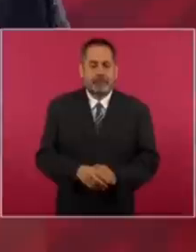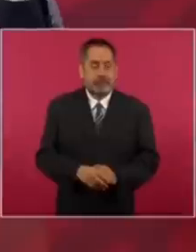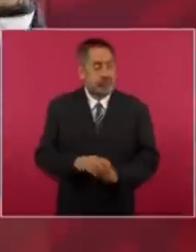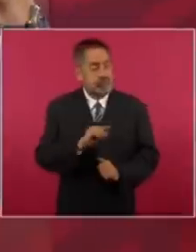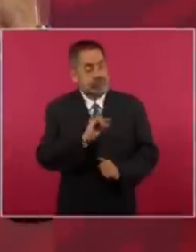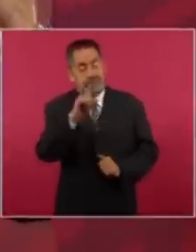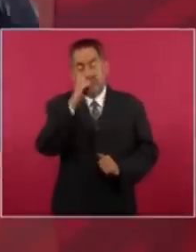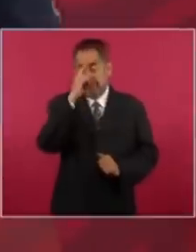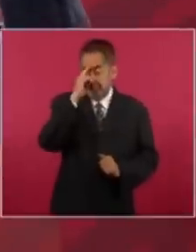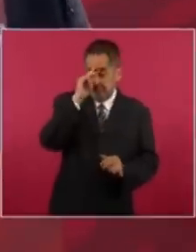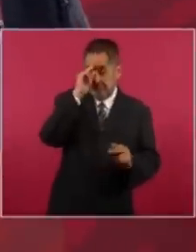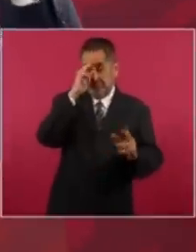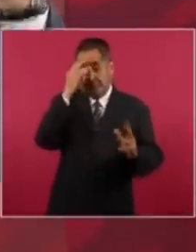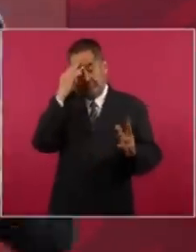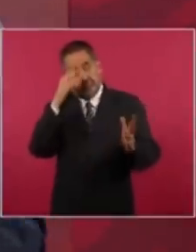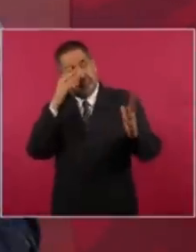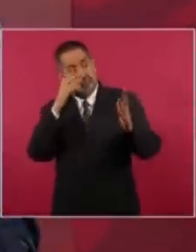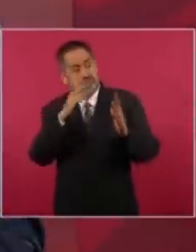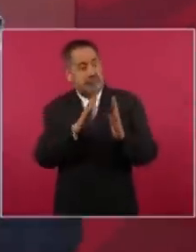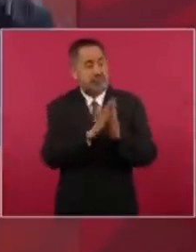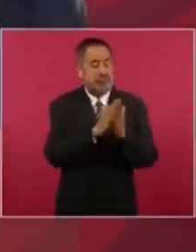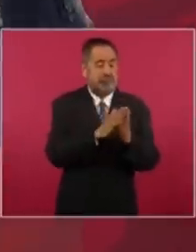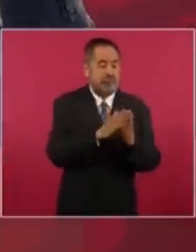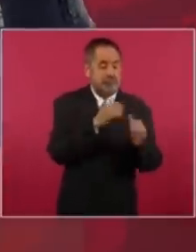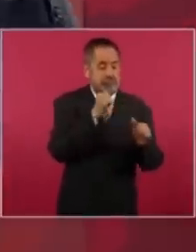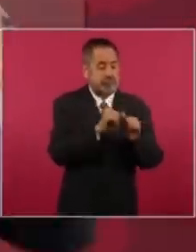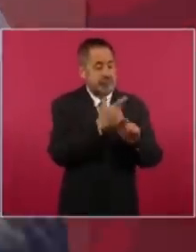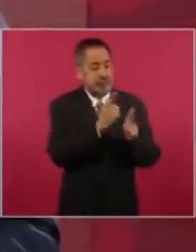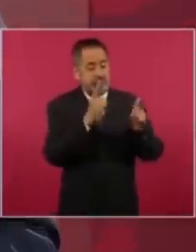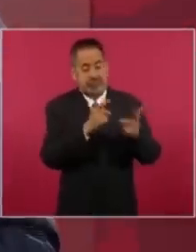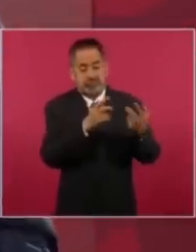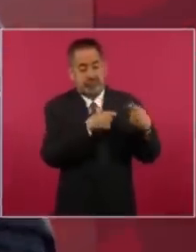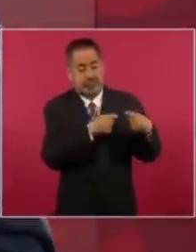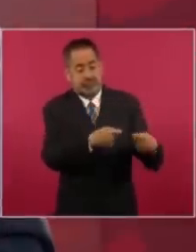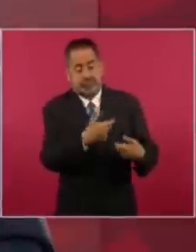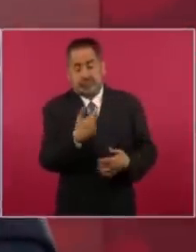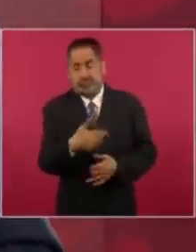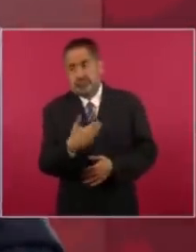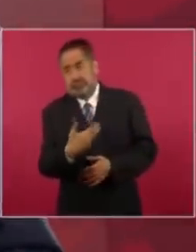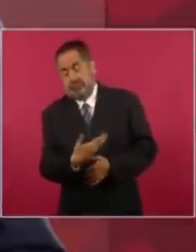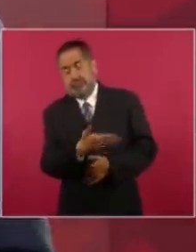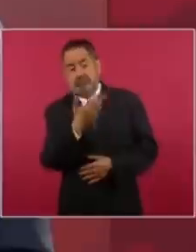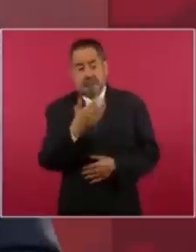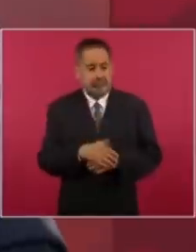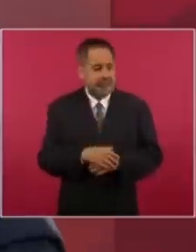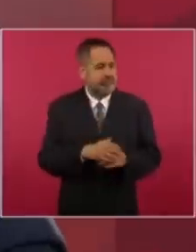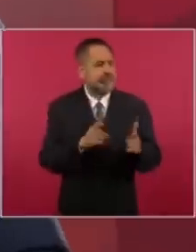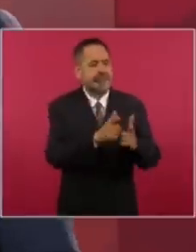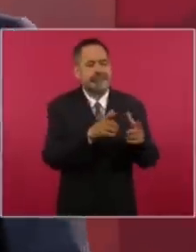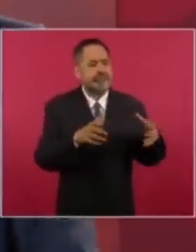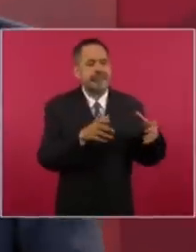Famoso intelectual, letras libres, heredero de el grupo